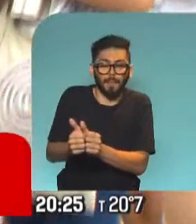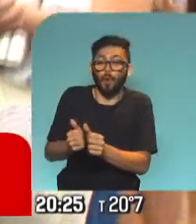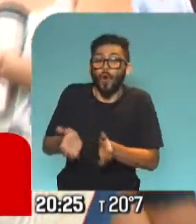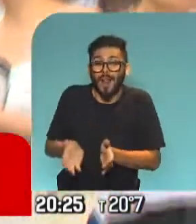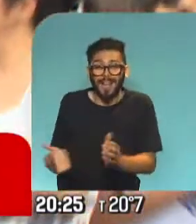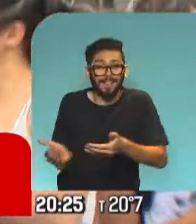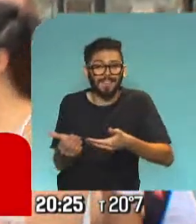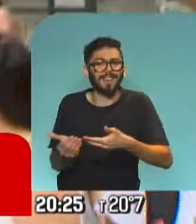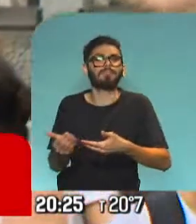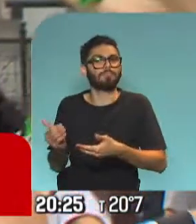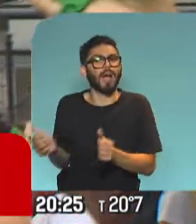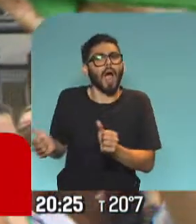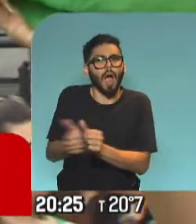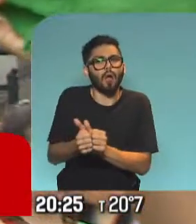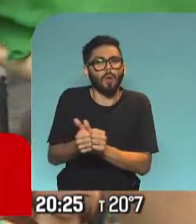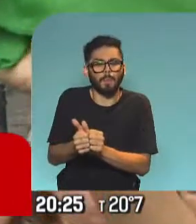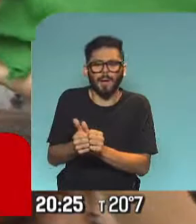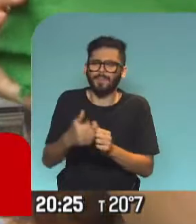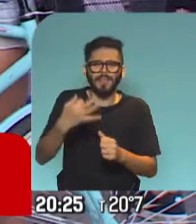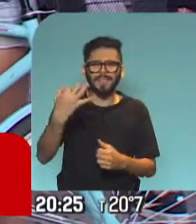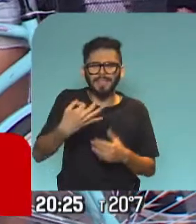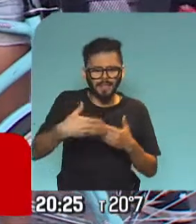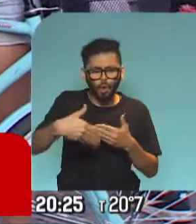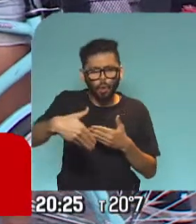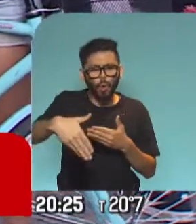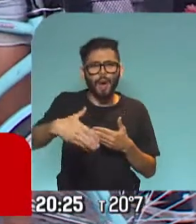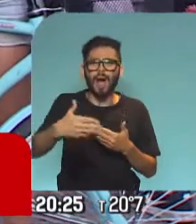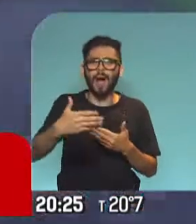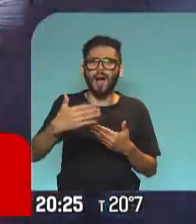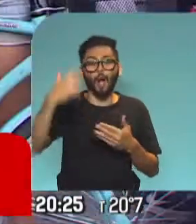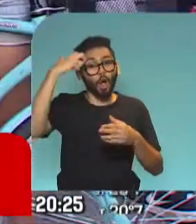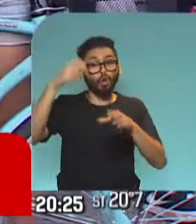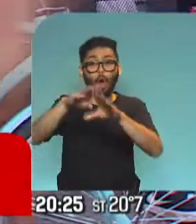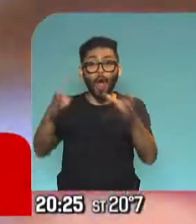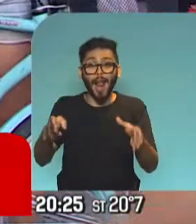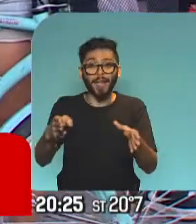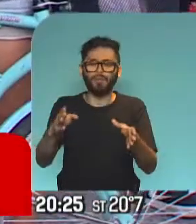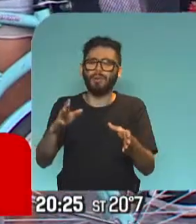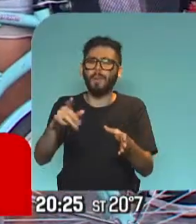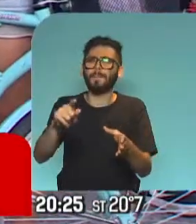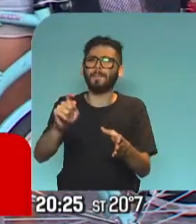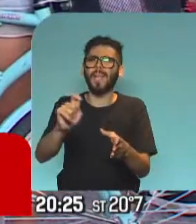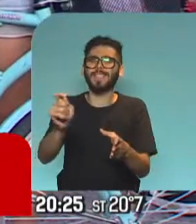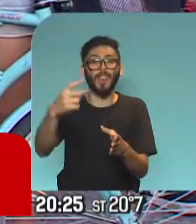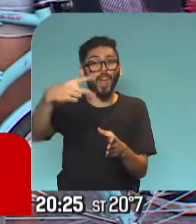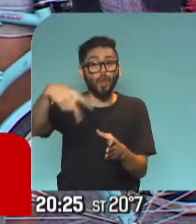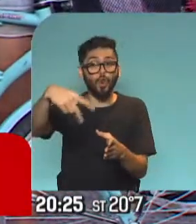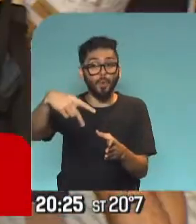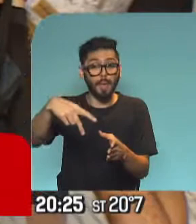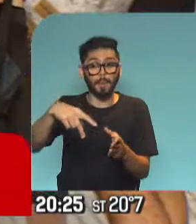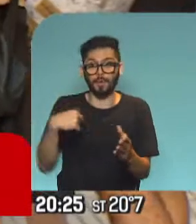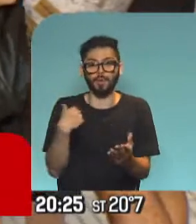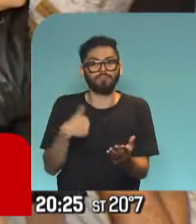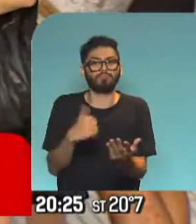niñas recién nacidos. Se va a presentar seguramente, se va a enviar al Congreso durante el mes de noviembre,